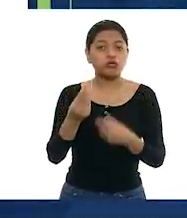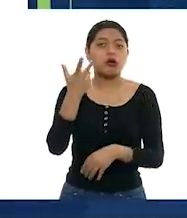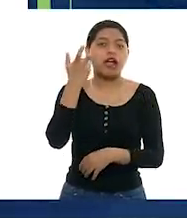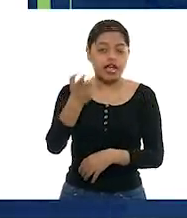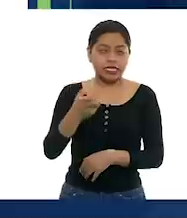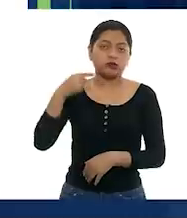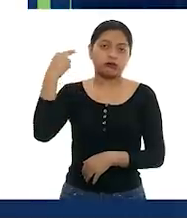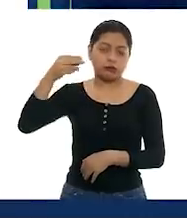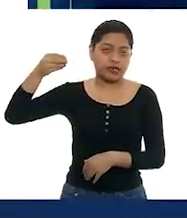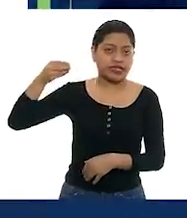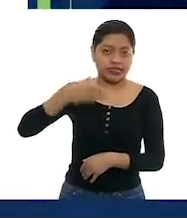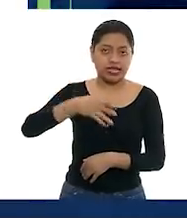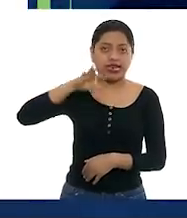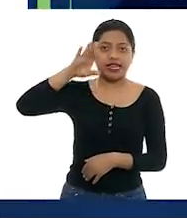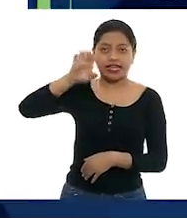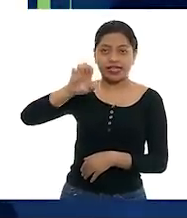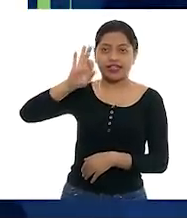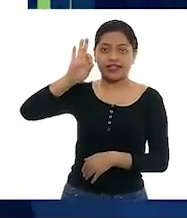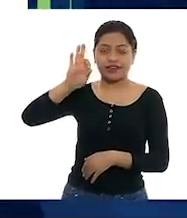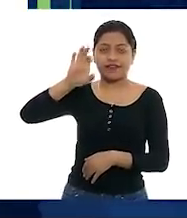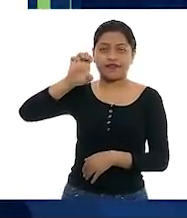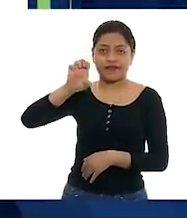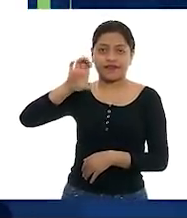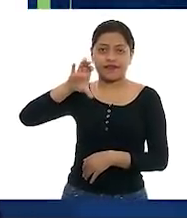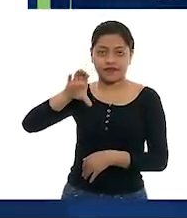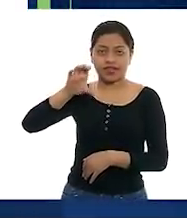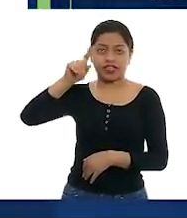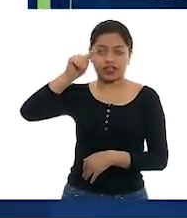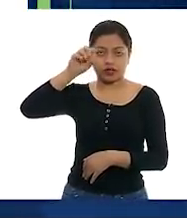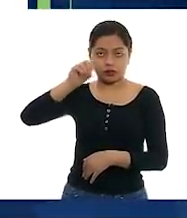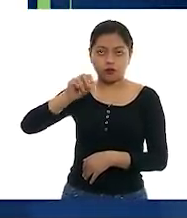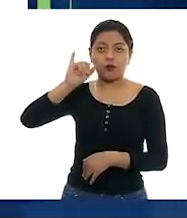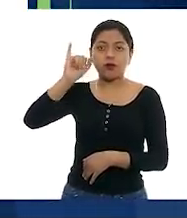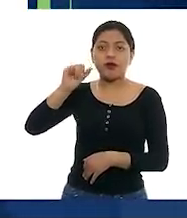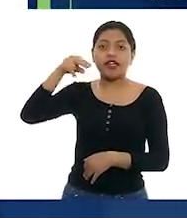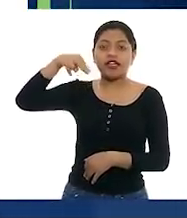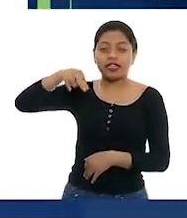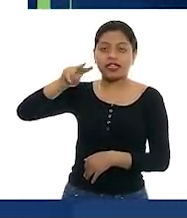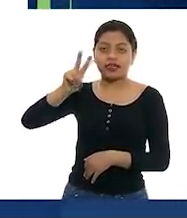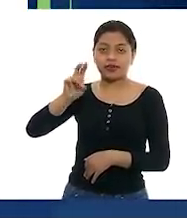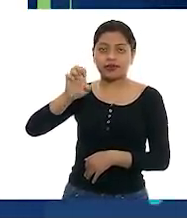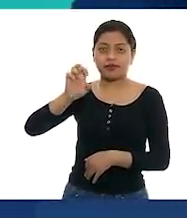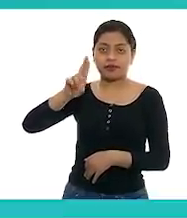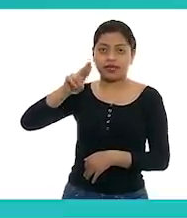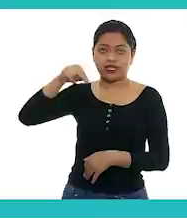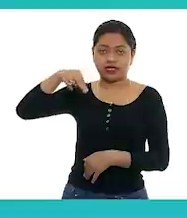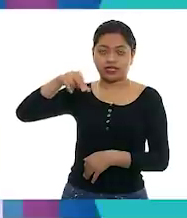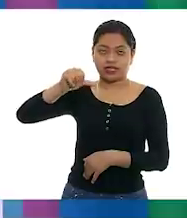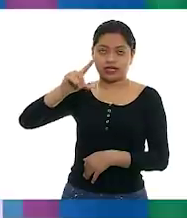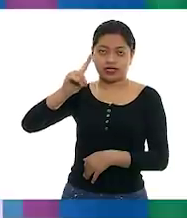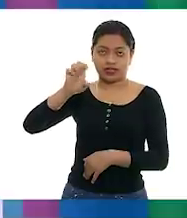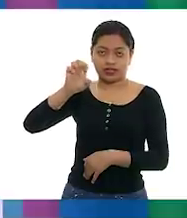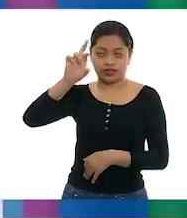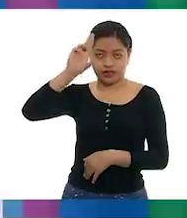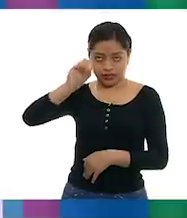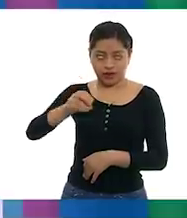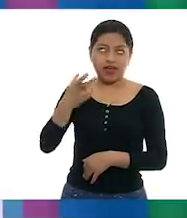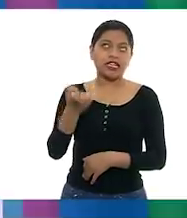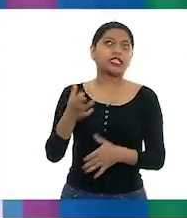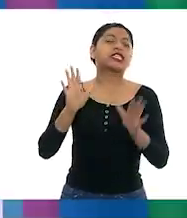¡Wow! ¡Qué bien! Entonces ya estoy entendiendo un poco mejor de cómo se produce el efecto invernadero en la